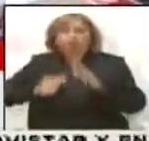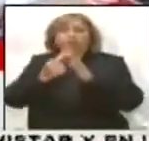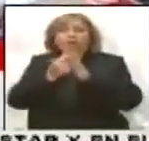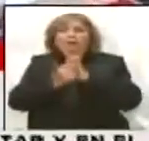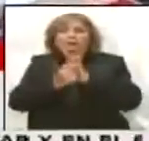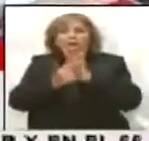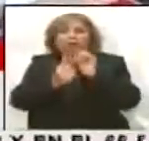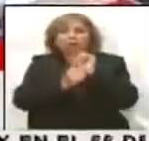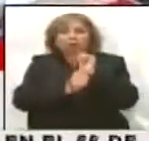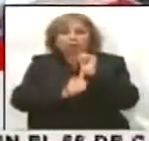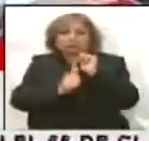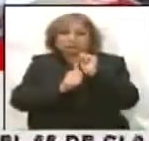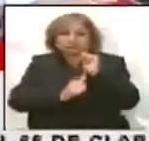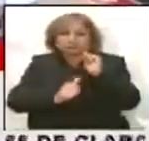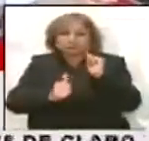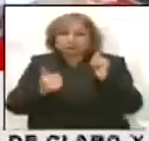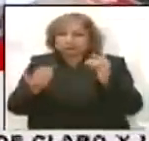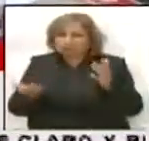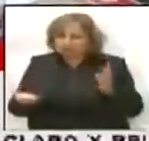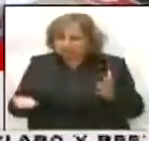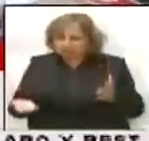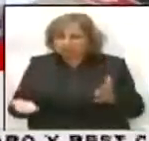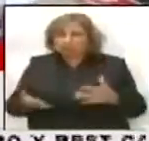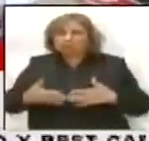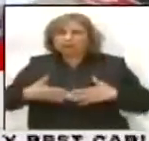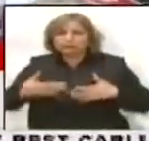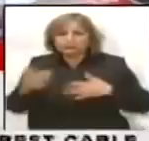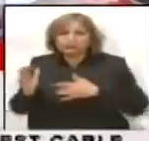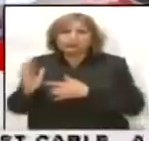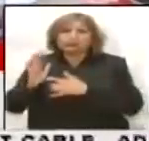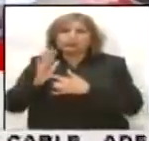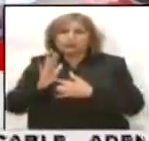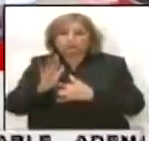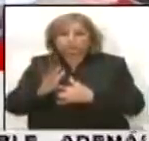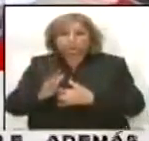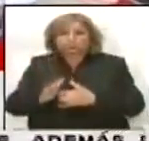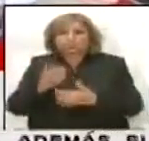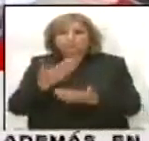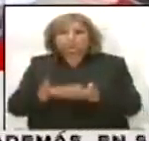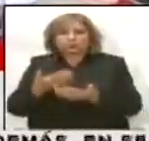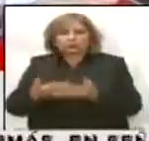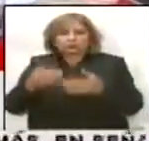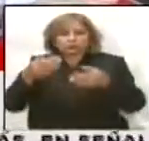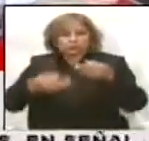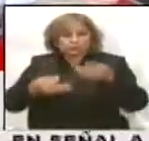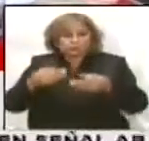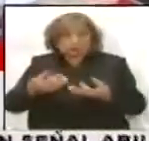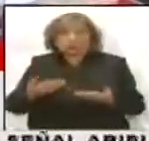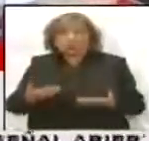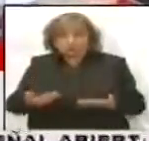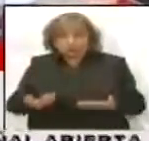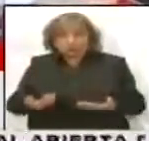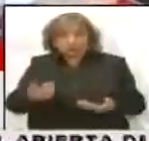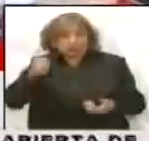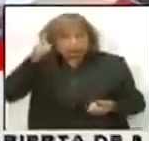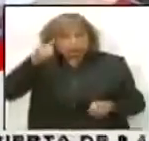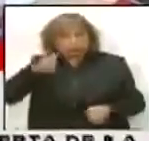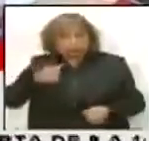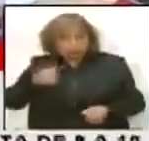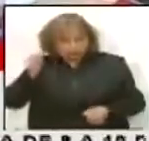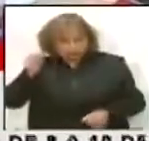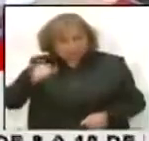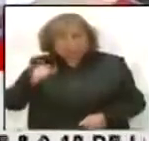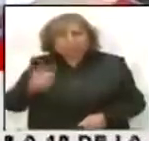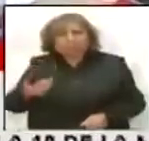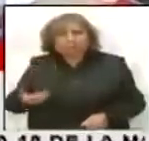sus hermanos. Y ella pudo, en el Poder Judicial, demostrar lo que había ocurrido. ¿Ella acaso no merece también ser recordada? Por supuesto